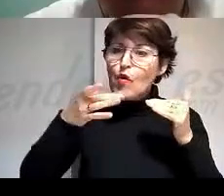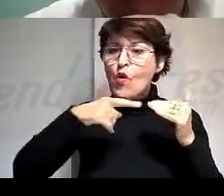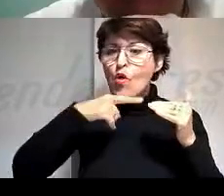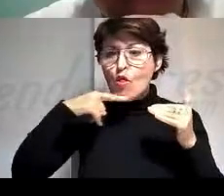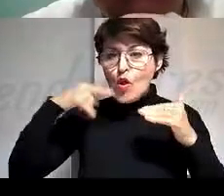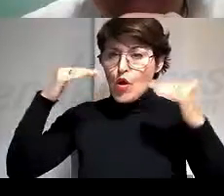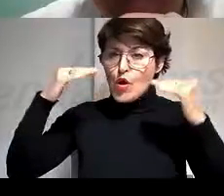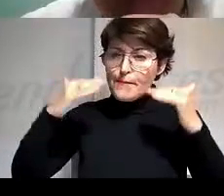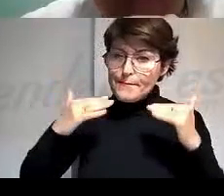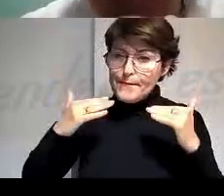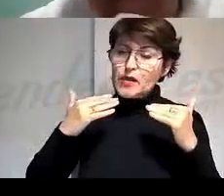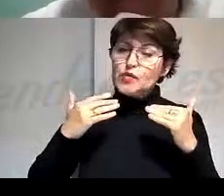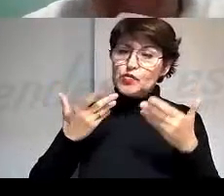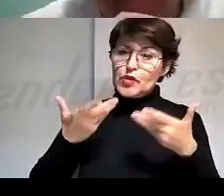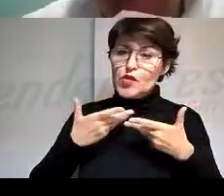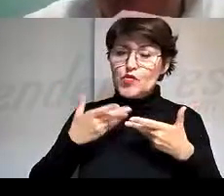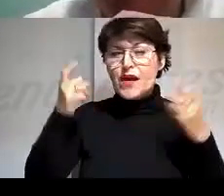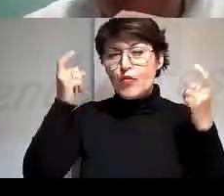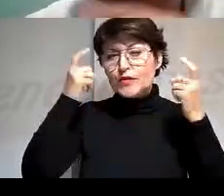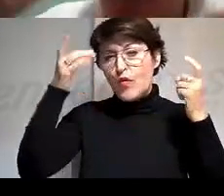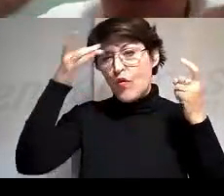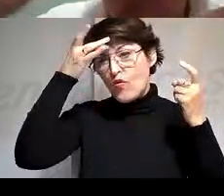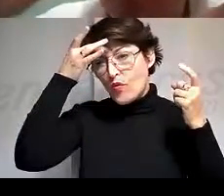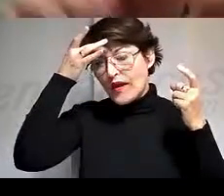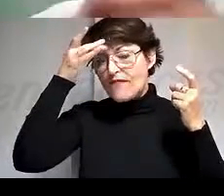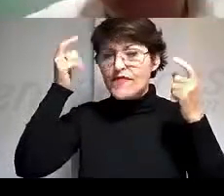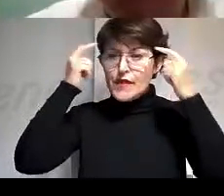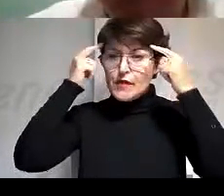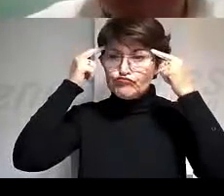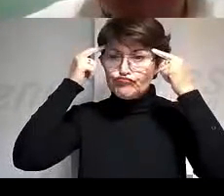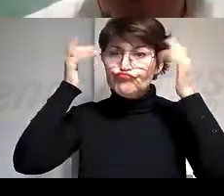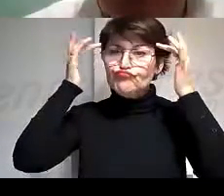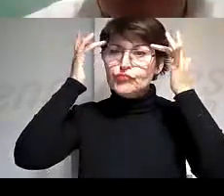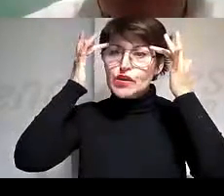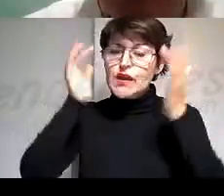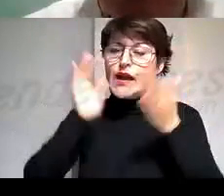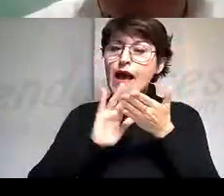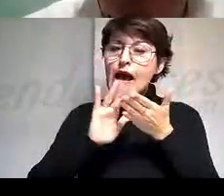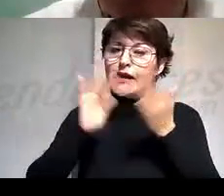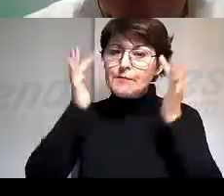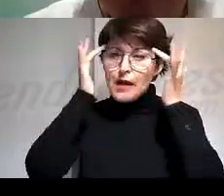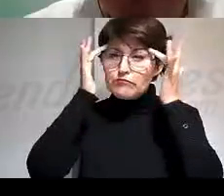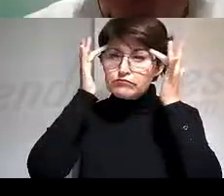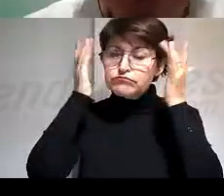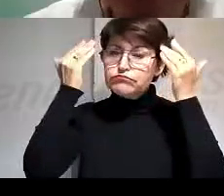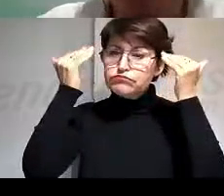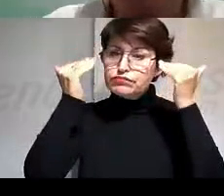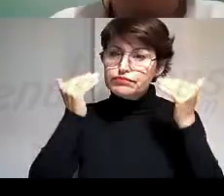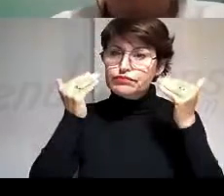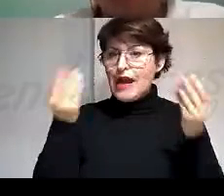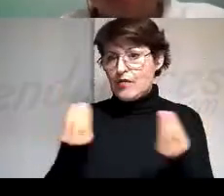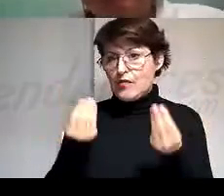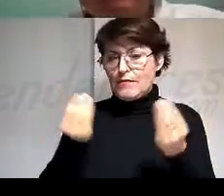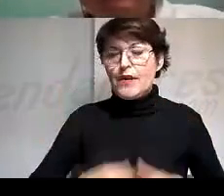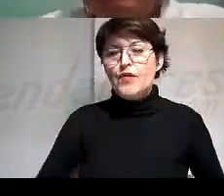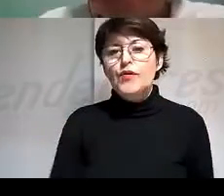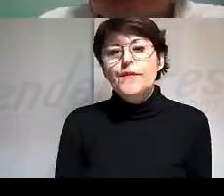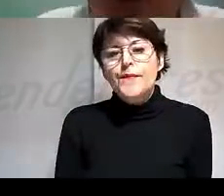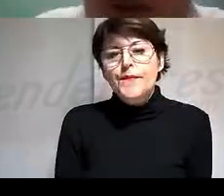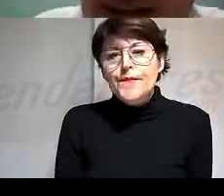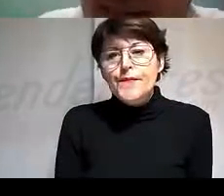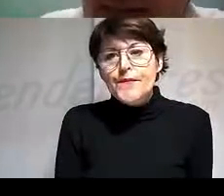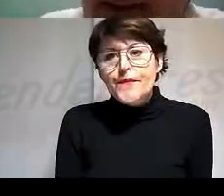es la migraña. Por esta razón, porque resulta un relajante muscular especialmente interesante.